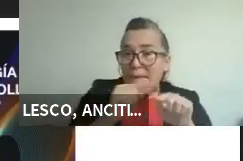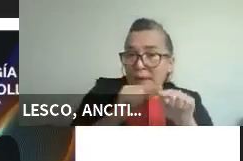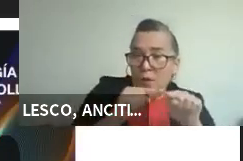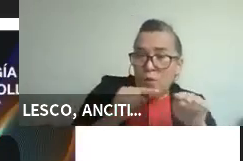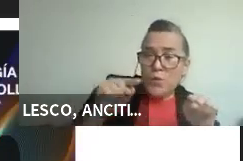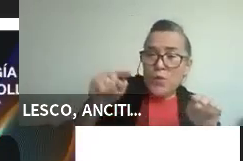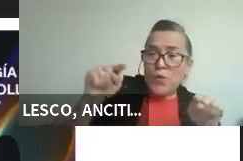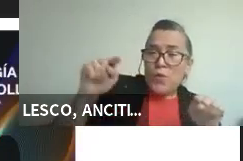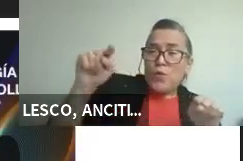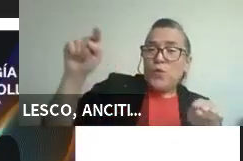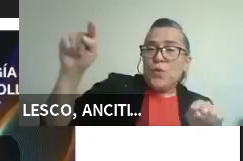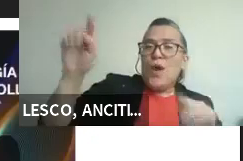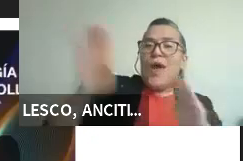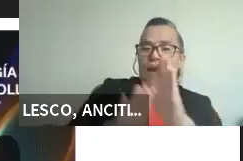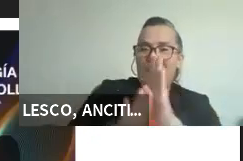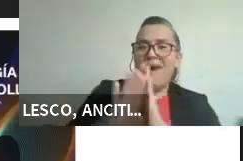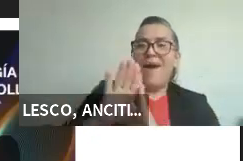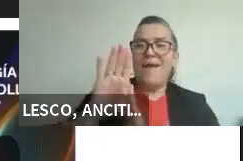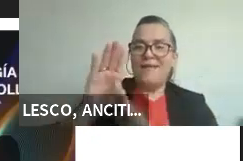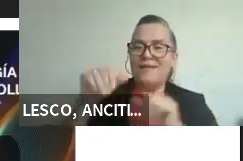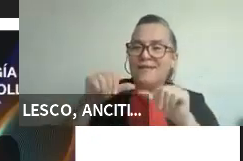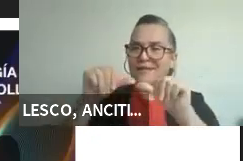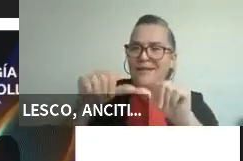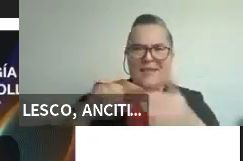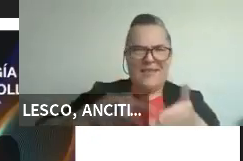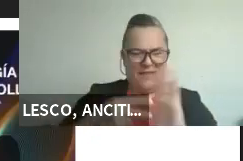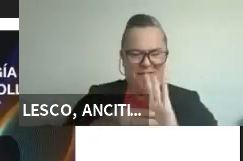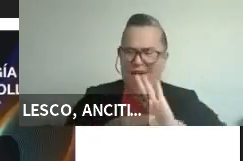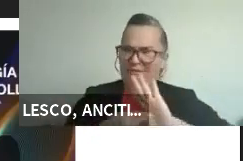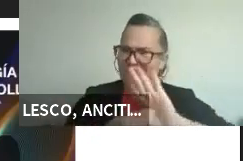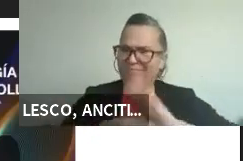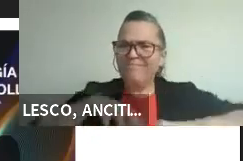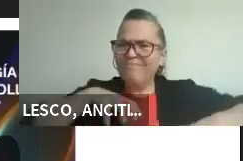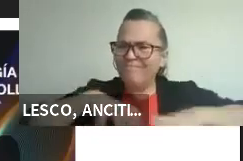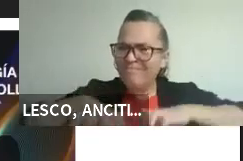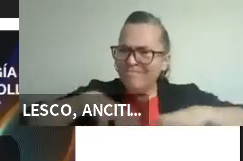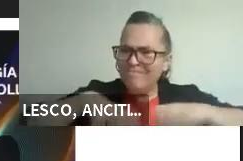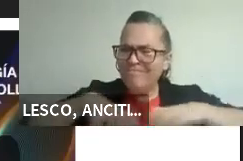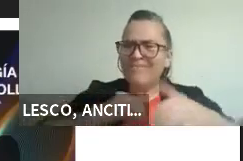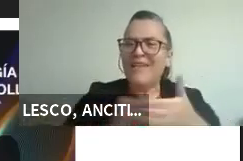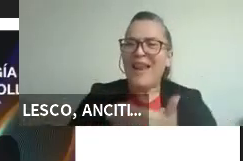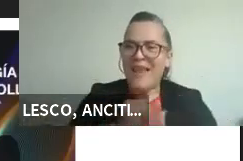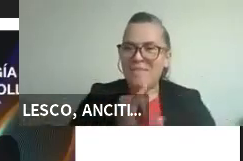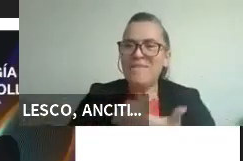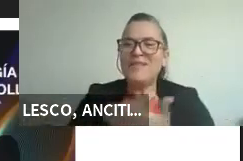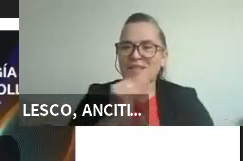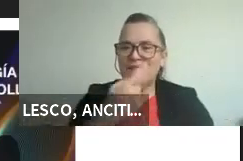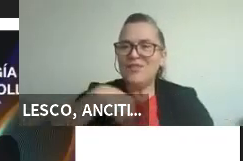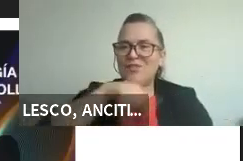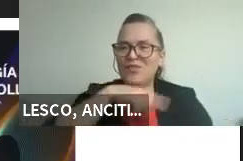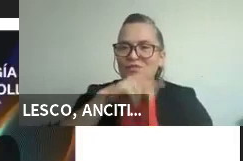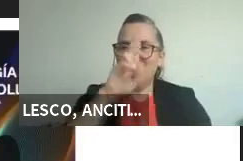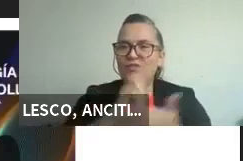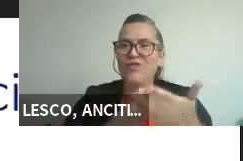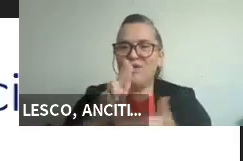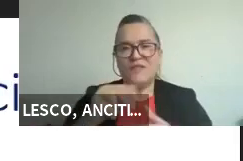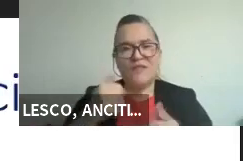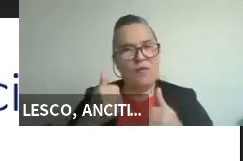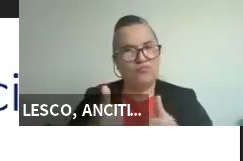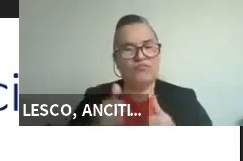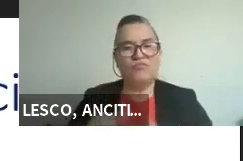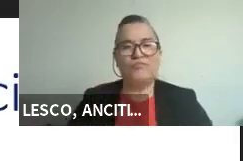en el número de proyectos lo que refleja el dinamismo que ha tenido la investigación en nuestra universidad